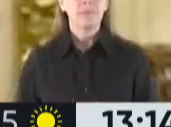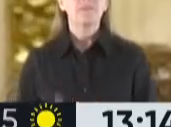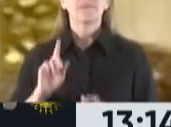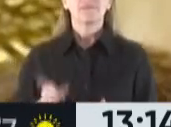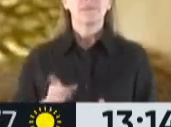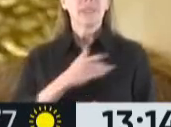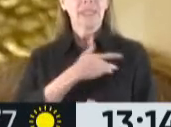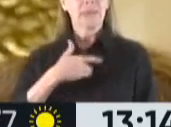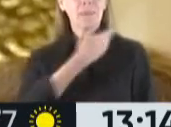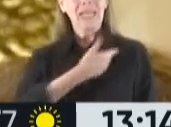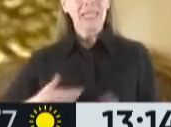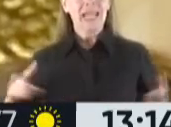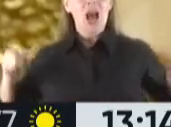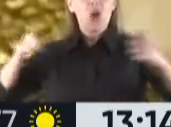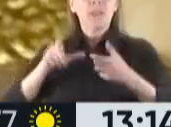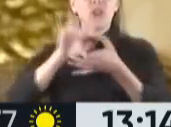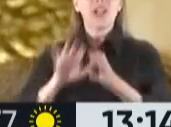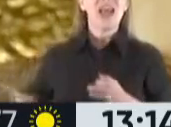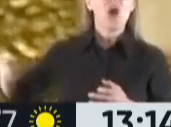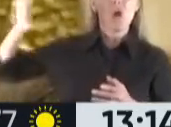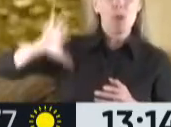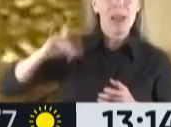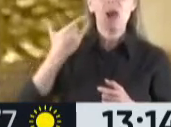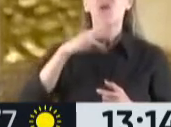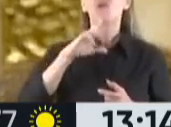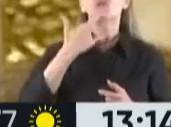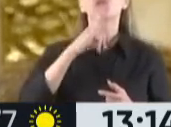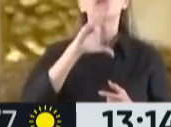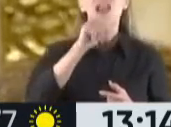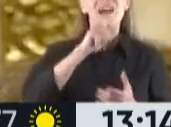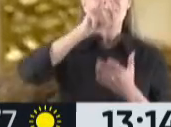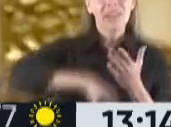que acaba de concluir una reunión en el despacho presidencial.